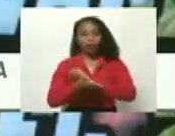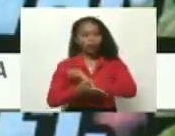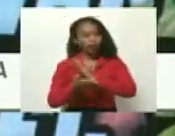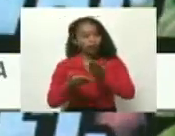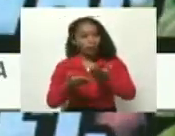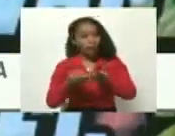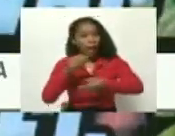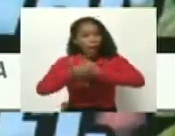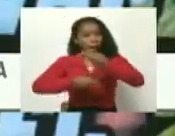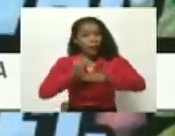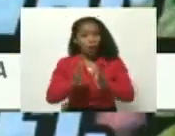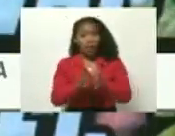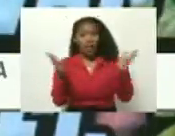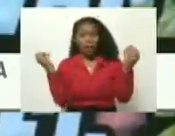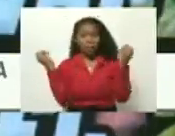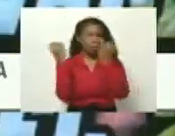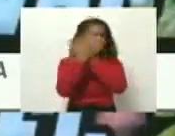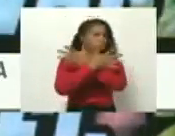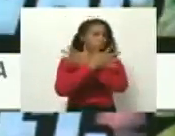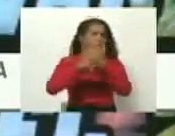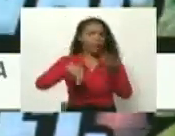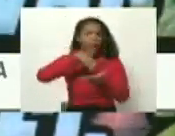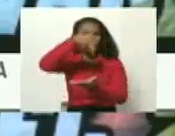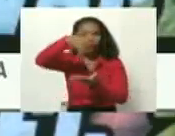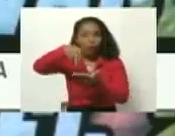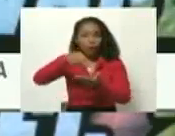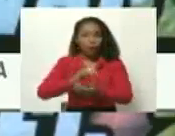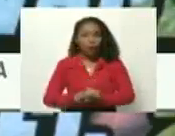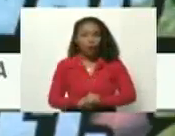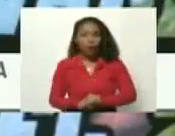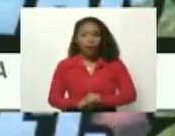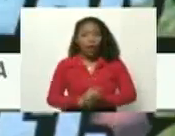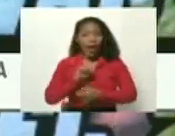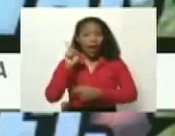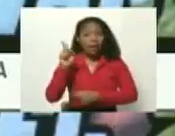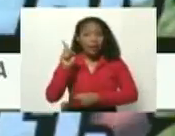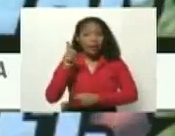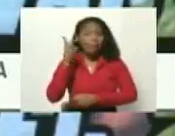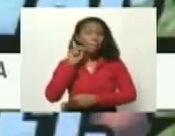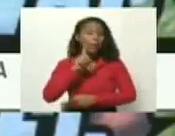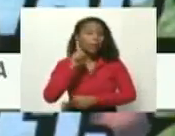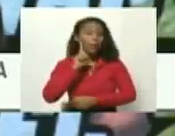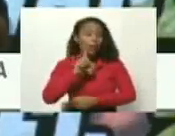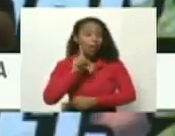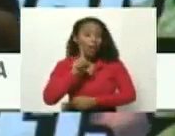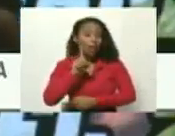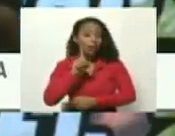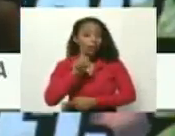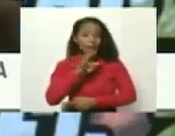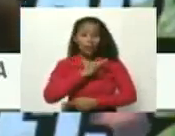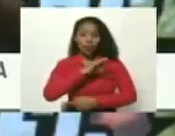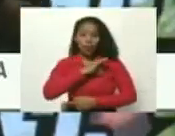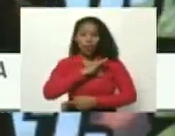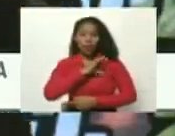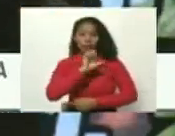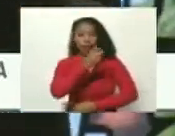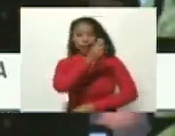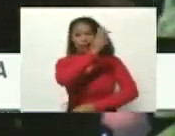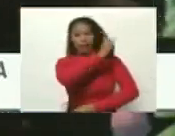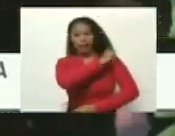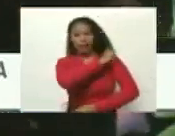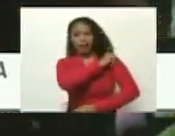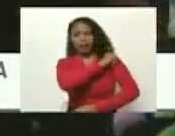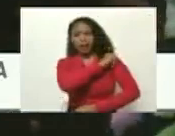que generaron una gran confusión nacional, fue la mentira, señores generales, almirantes,